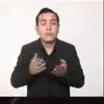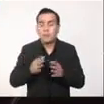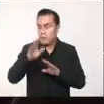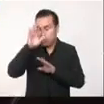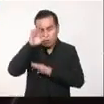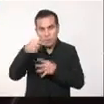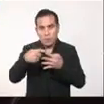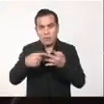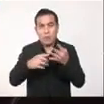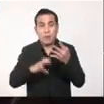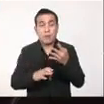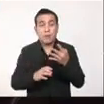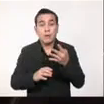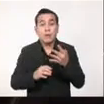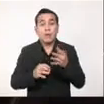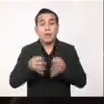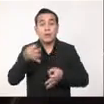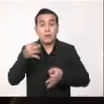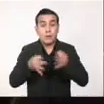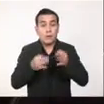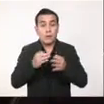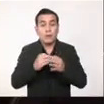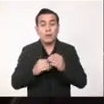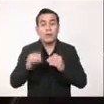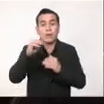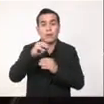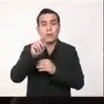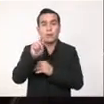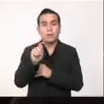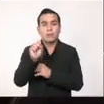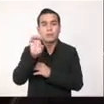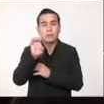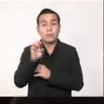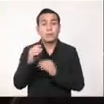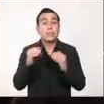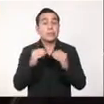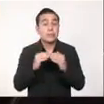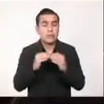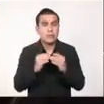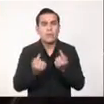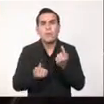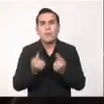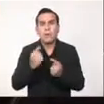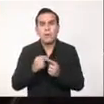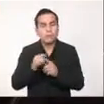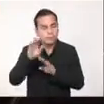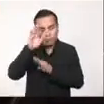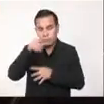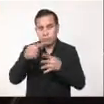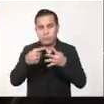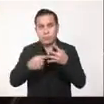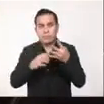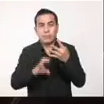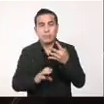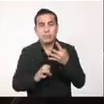declaró inconstitucional a los magistrados del Tribunal Supremo Electoral. Están en las sentencias cuando se declaró inconstitucional a los magistrados de la Corte de